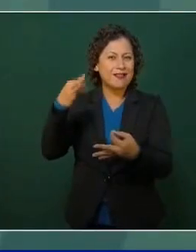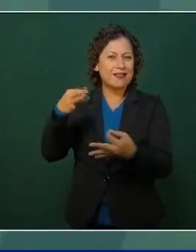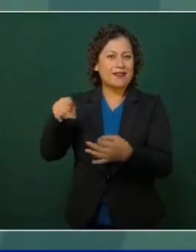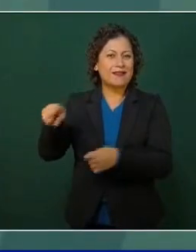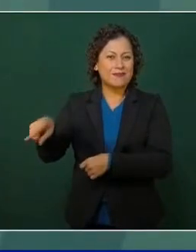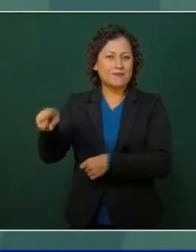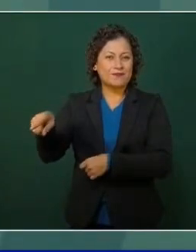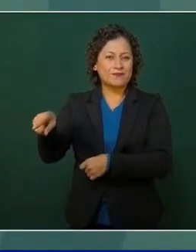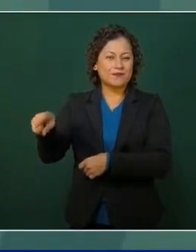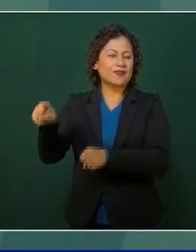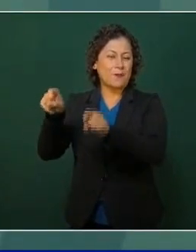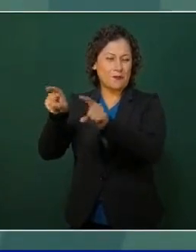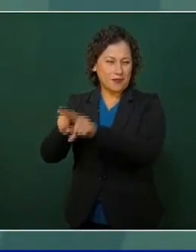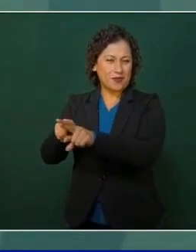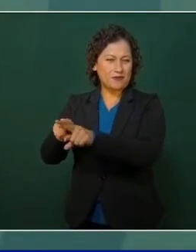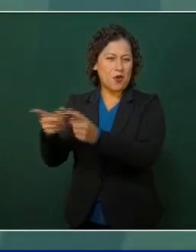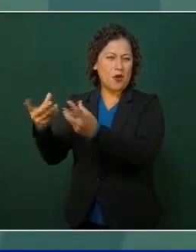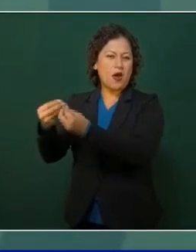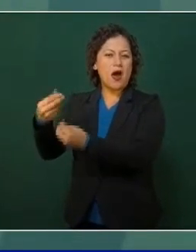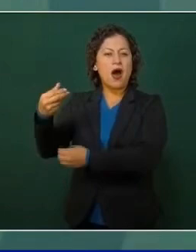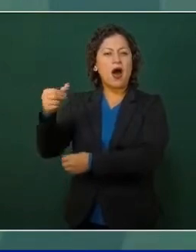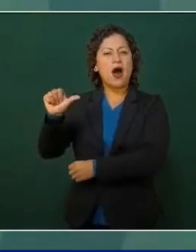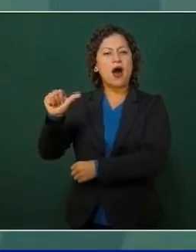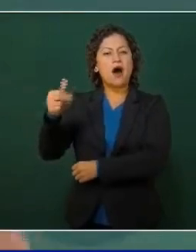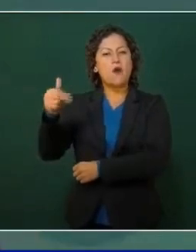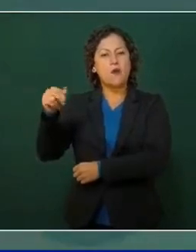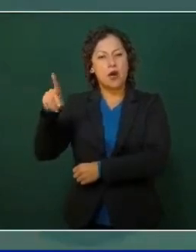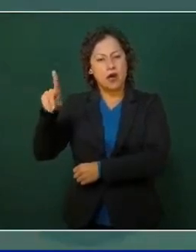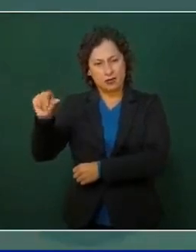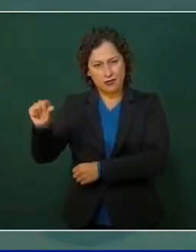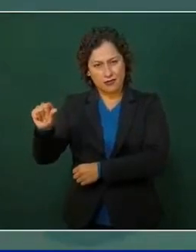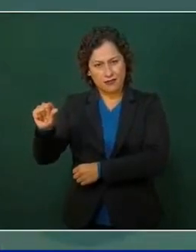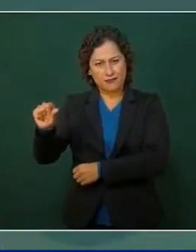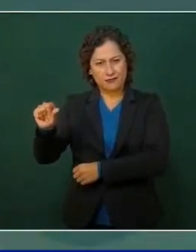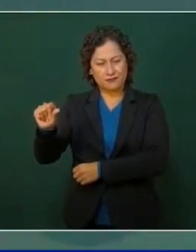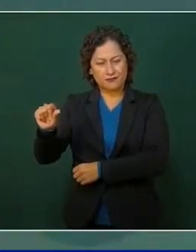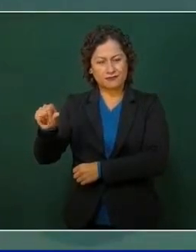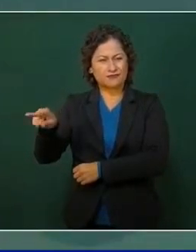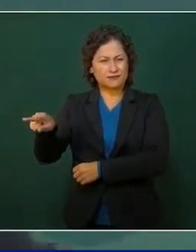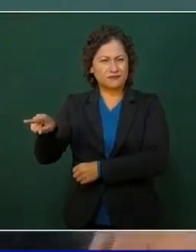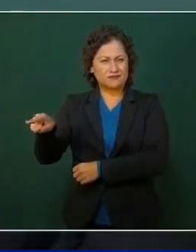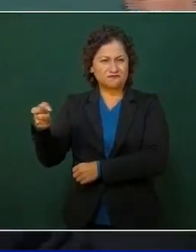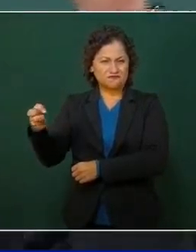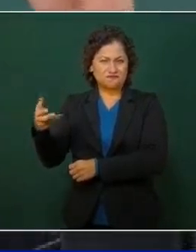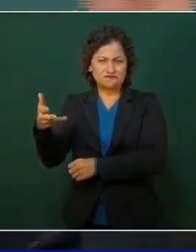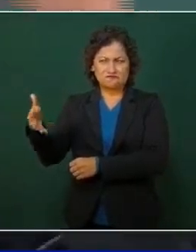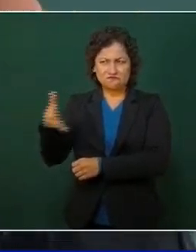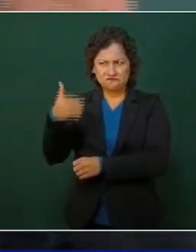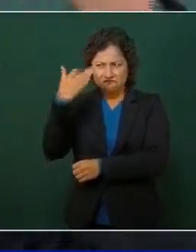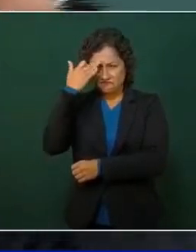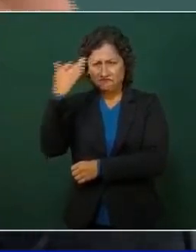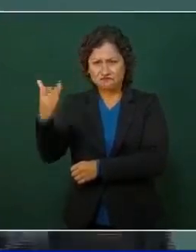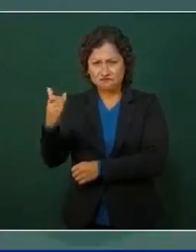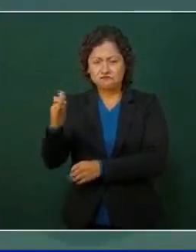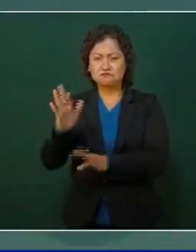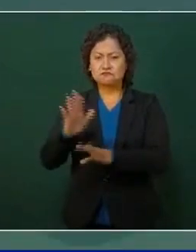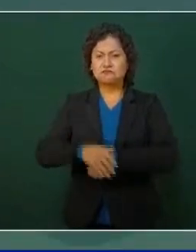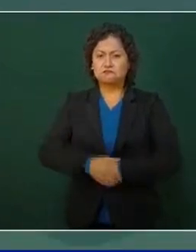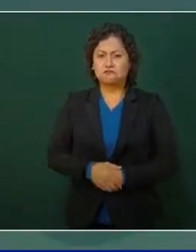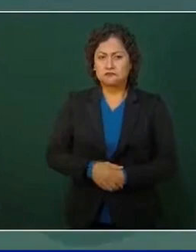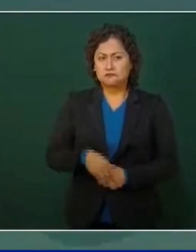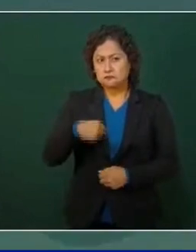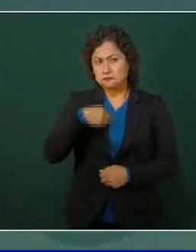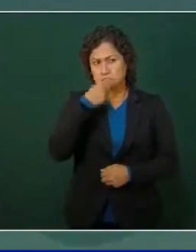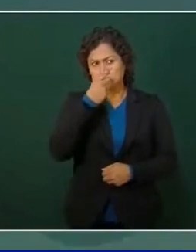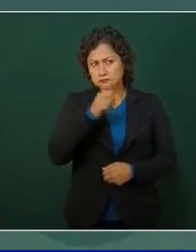Ahumada. Fue después de eso. Sí, porque le dije, llevo